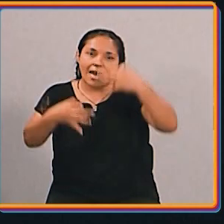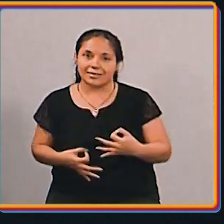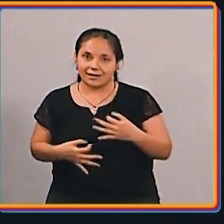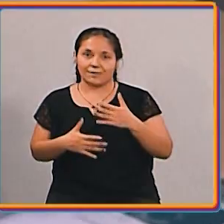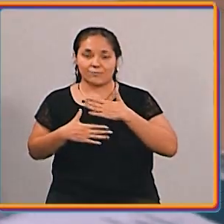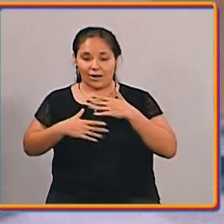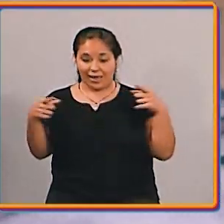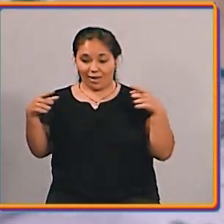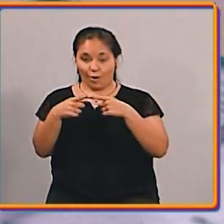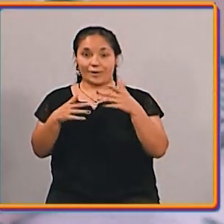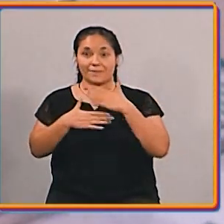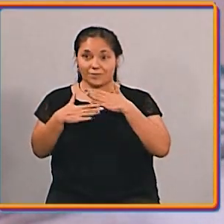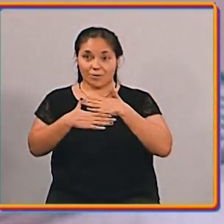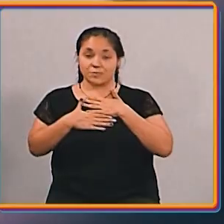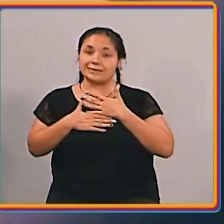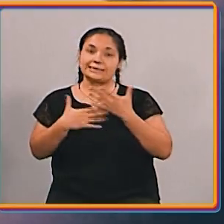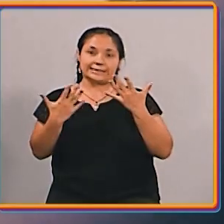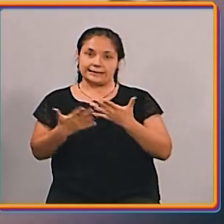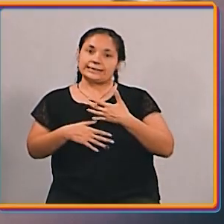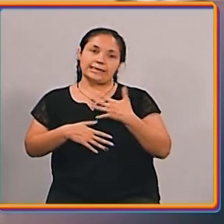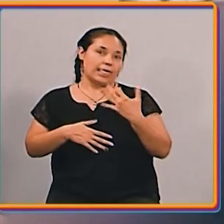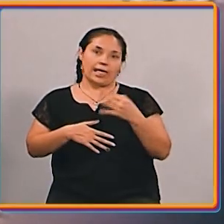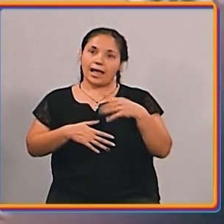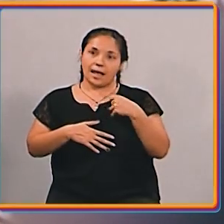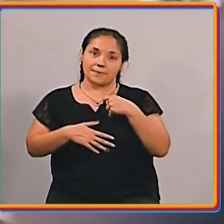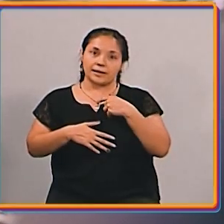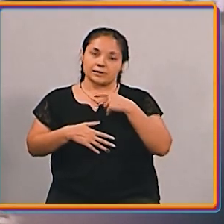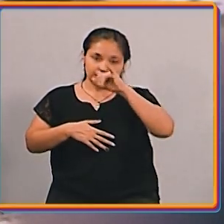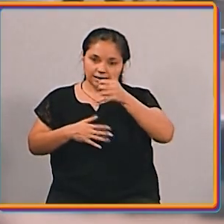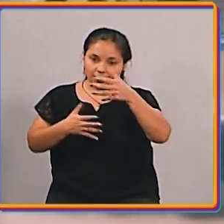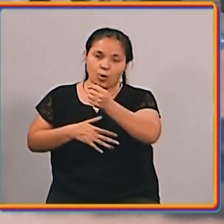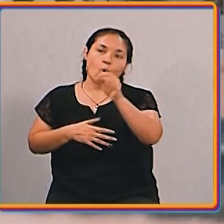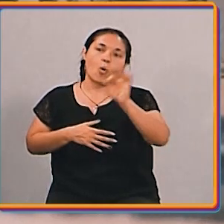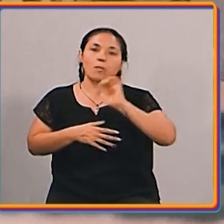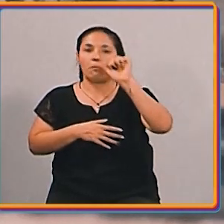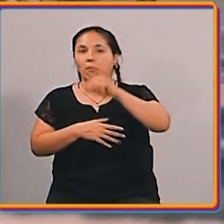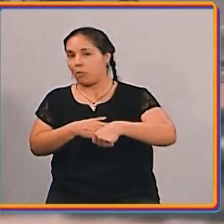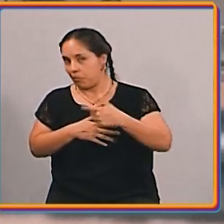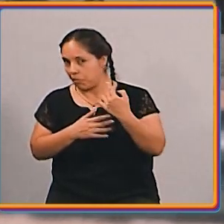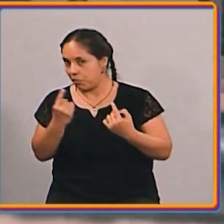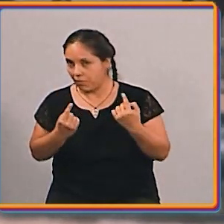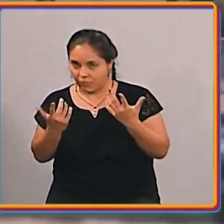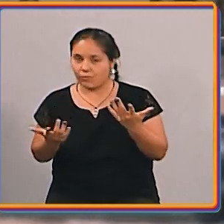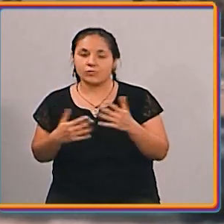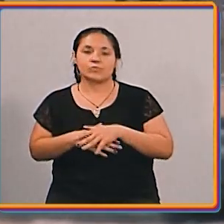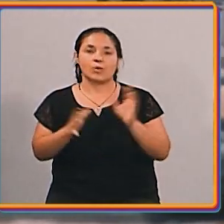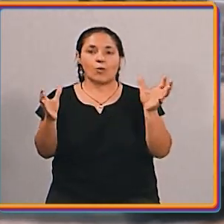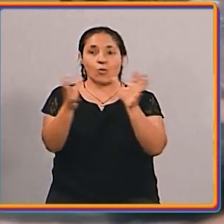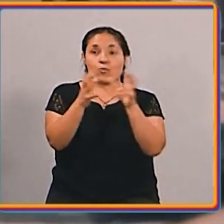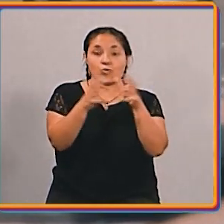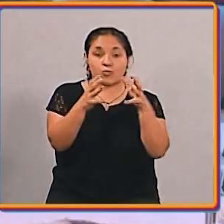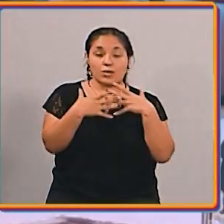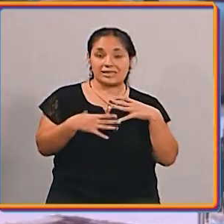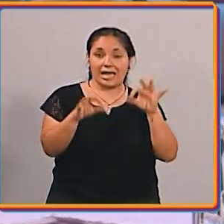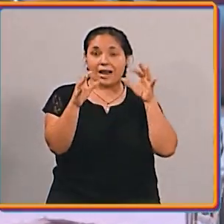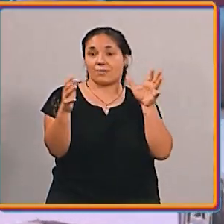moral que, según nuestro objetivo secreto, deberemos cumplir o dejar pasar. Como miembros de la colonia de